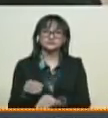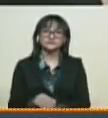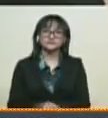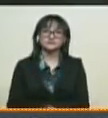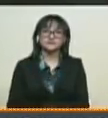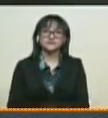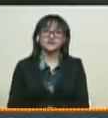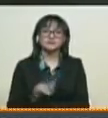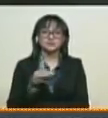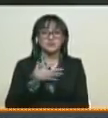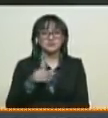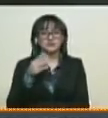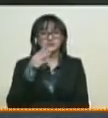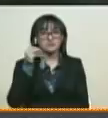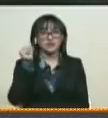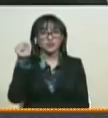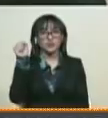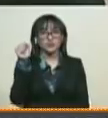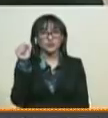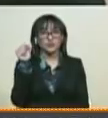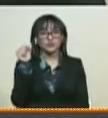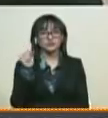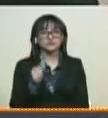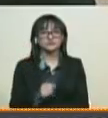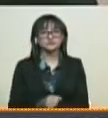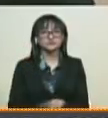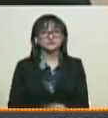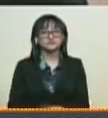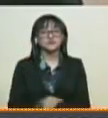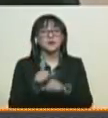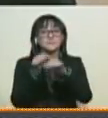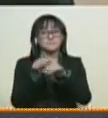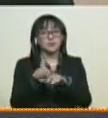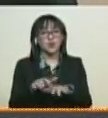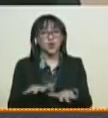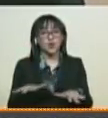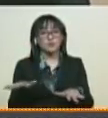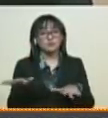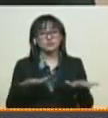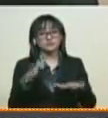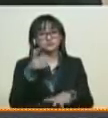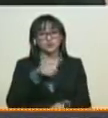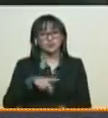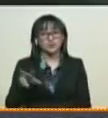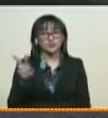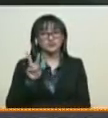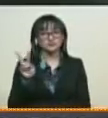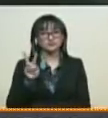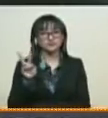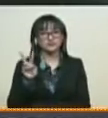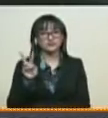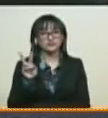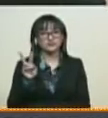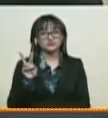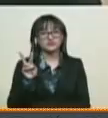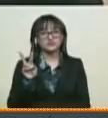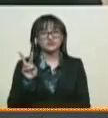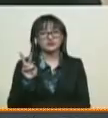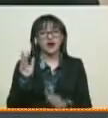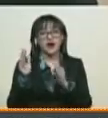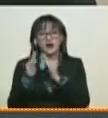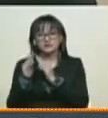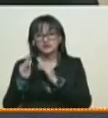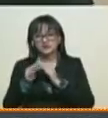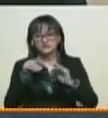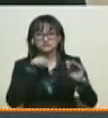que ha hecho el presidente Nicolás Maduro, el despliegue del movimiento Somos Venezuela, casa por